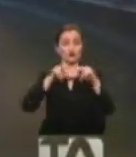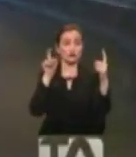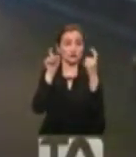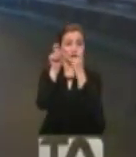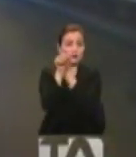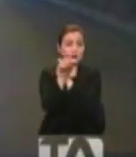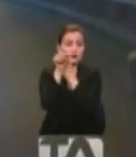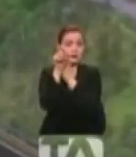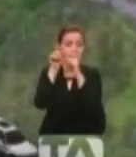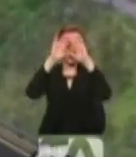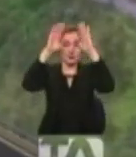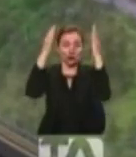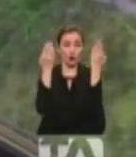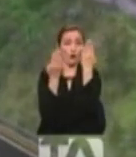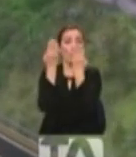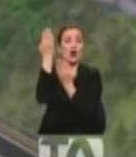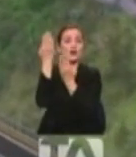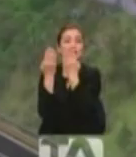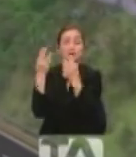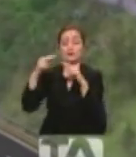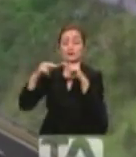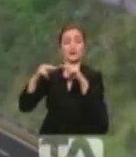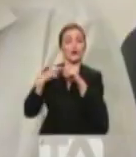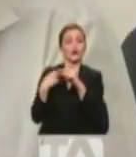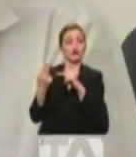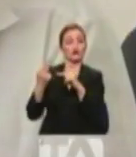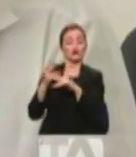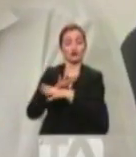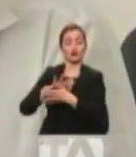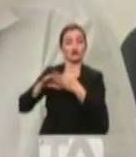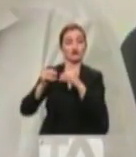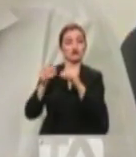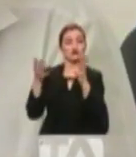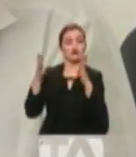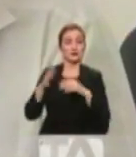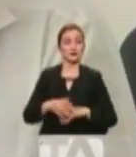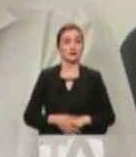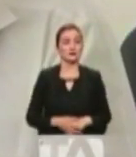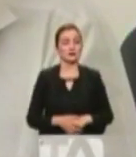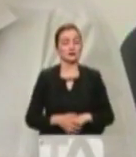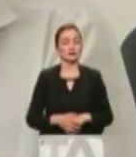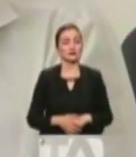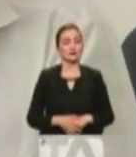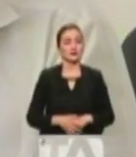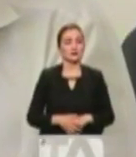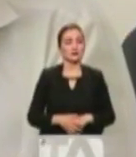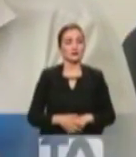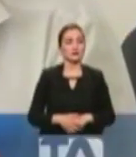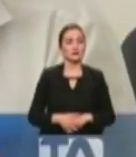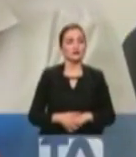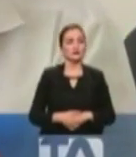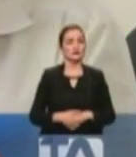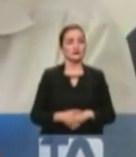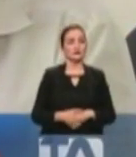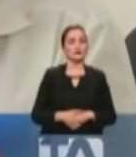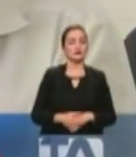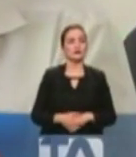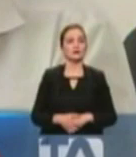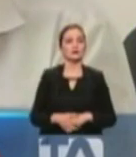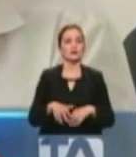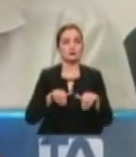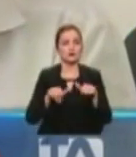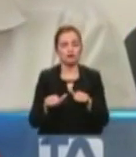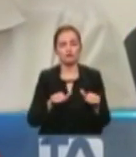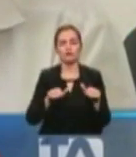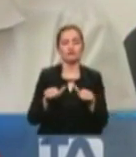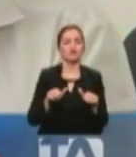y la solución vial Guayasamín. Ninguna vio la luz. Yo creo que se hizo una gestión muy a la rápida.